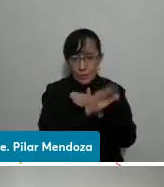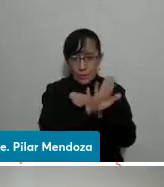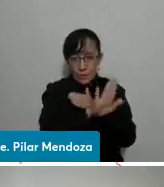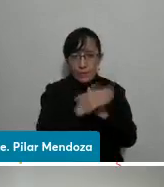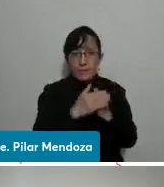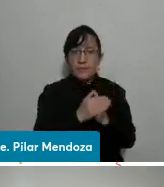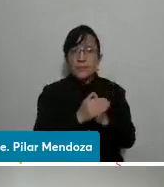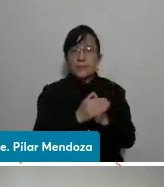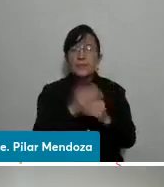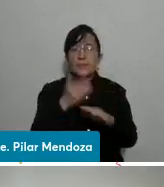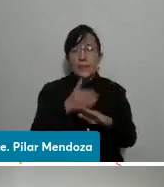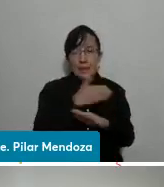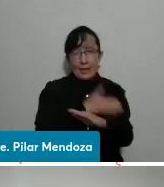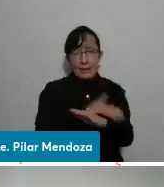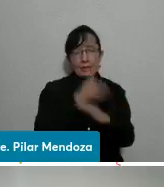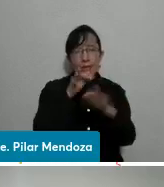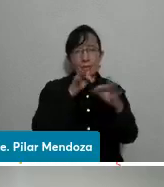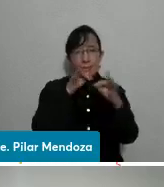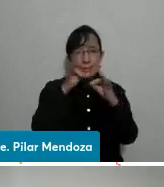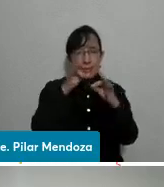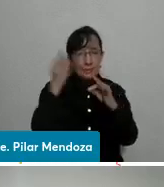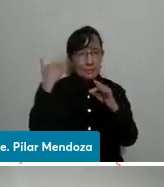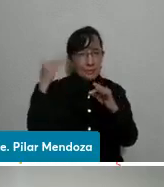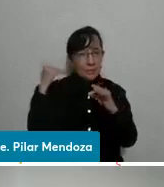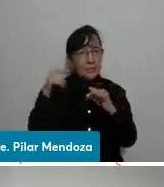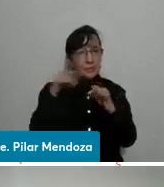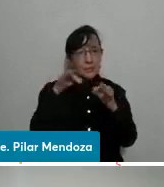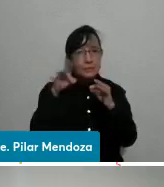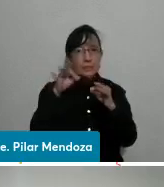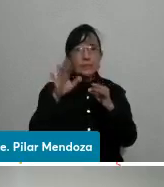como les decía previamente,